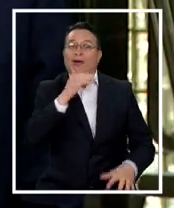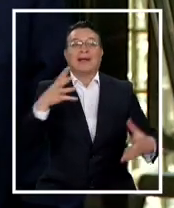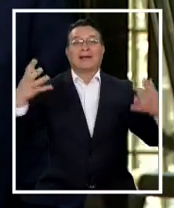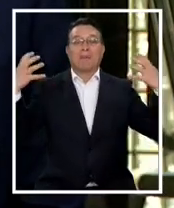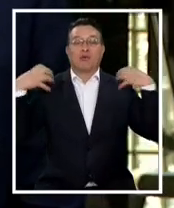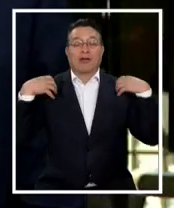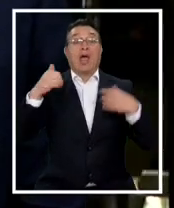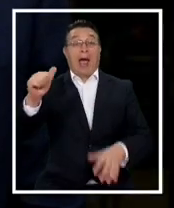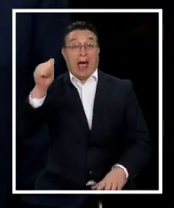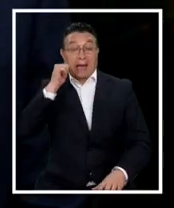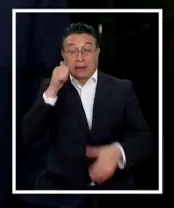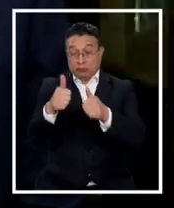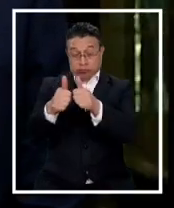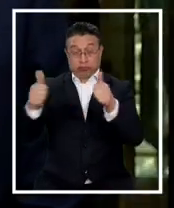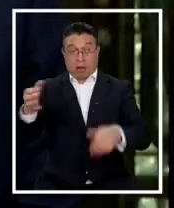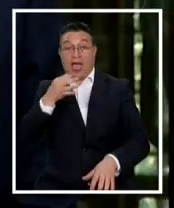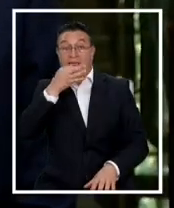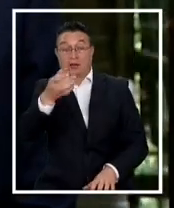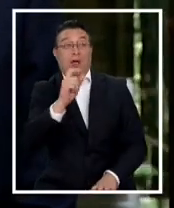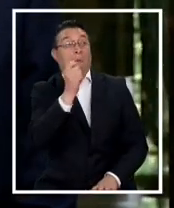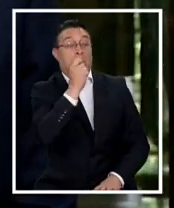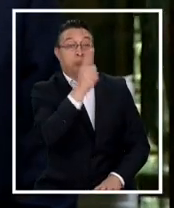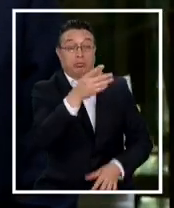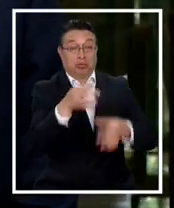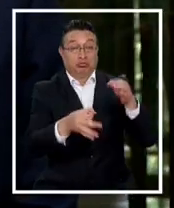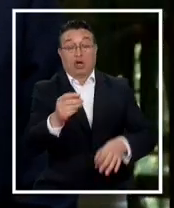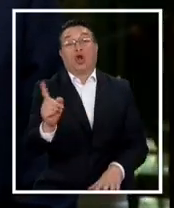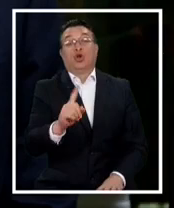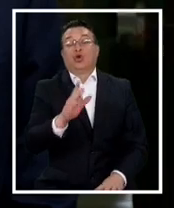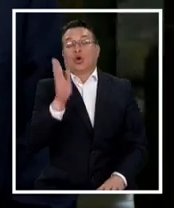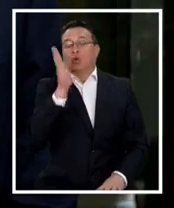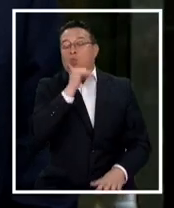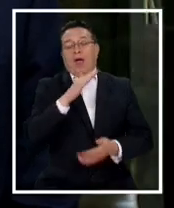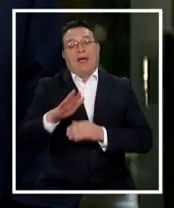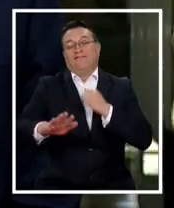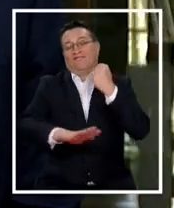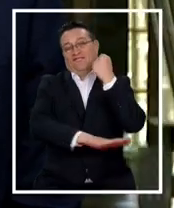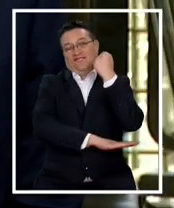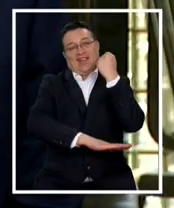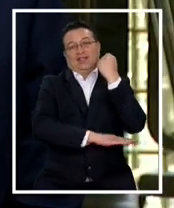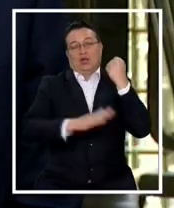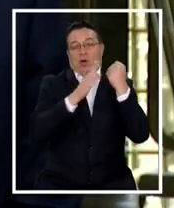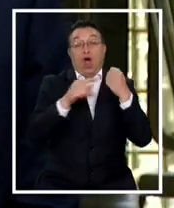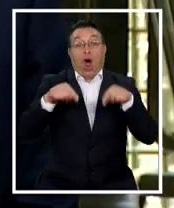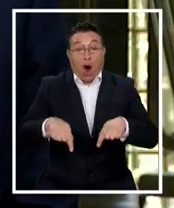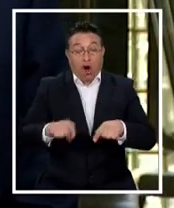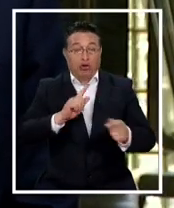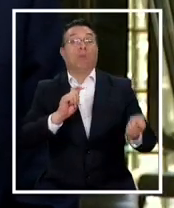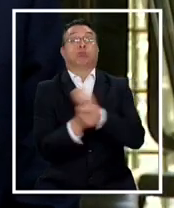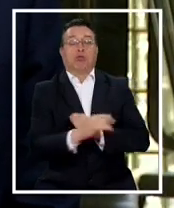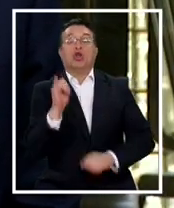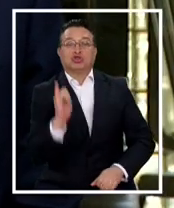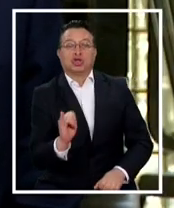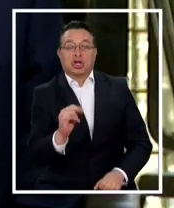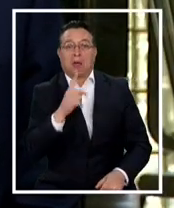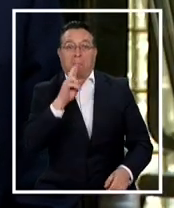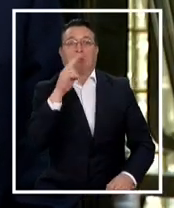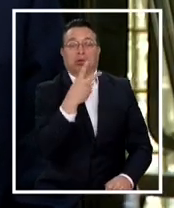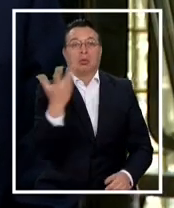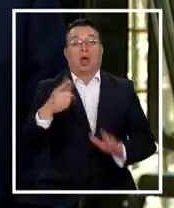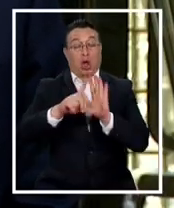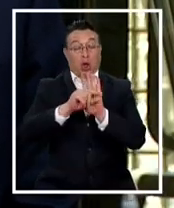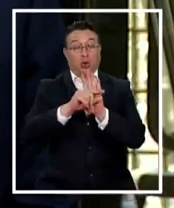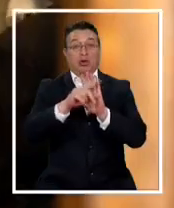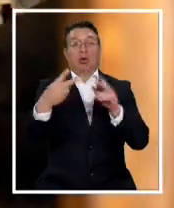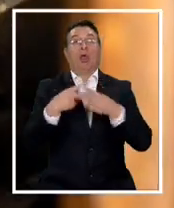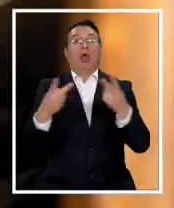día de ayer un grupo de parlamentarios diga que no va a haber una acusación constitucional porque no hay ningún fundamento para hacerlo y el día de hoy lo hagan simplemente porque en Twitter el